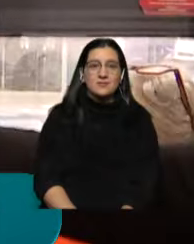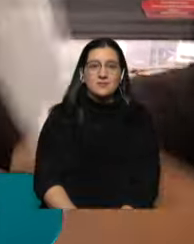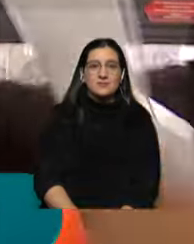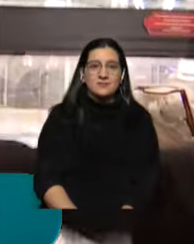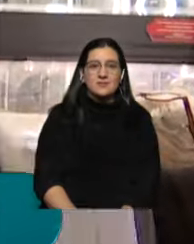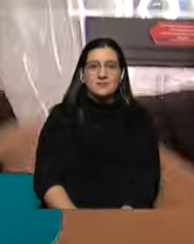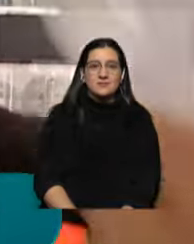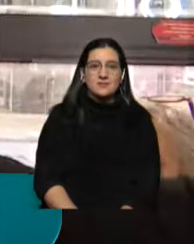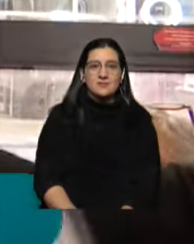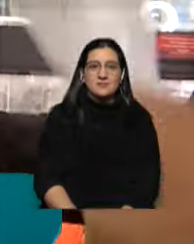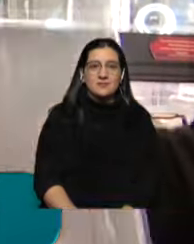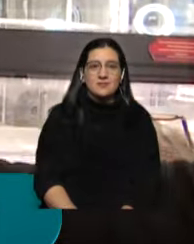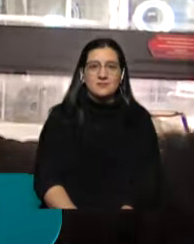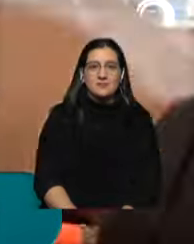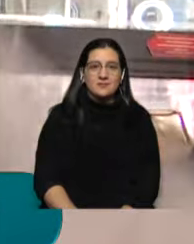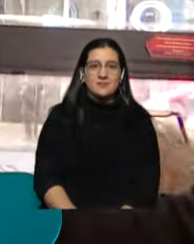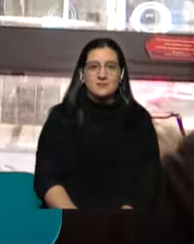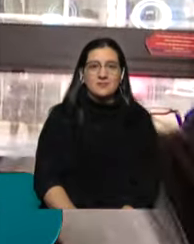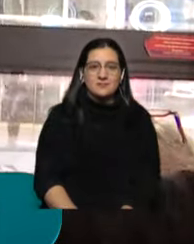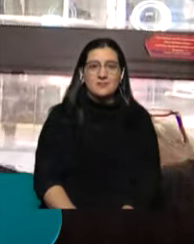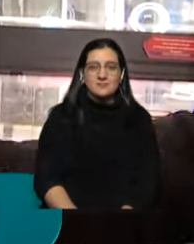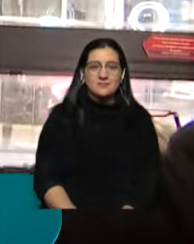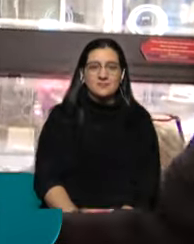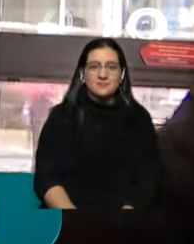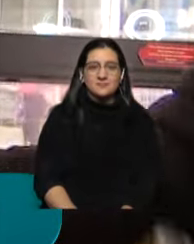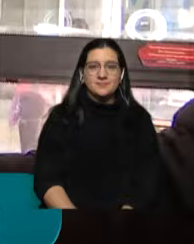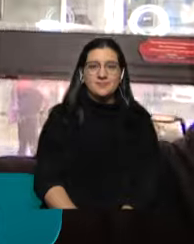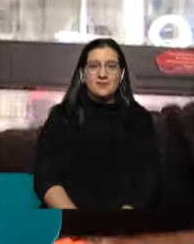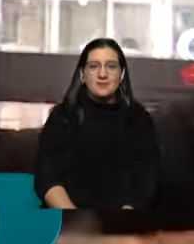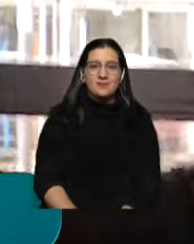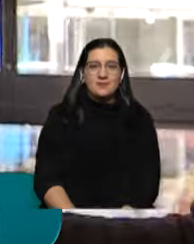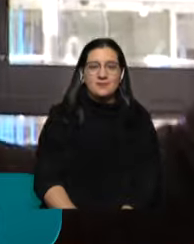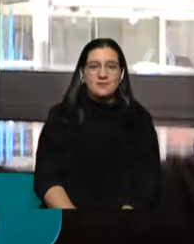Yo te enciendo tocando.